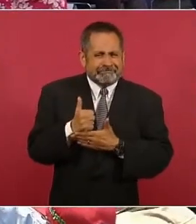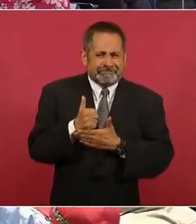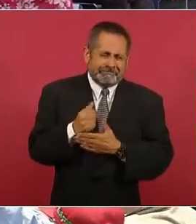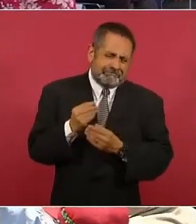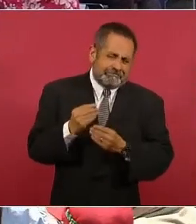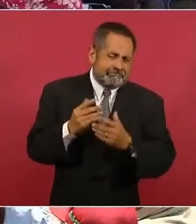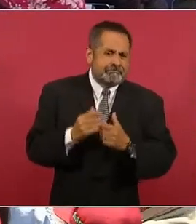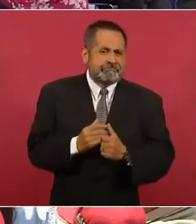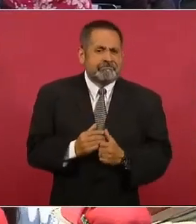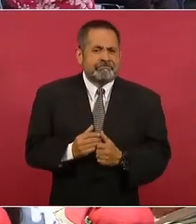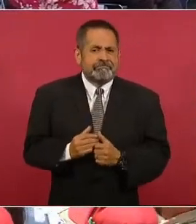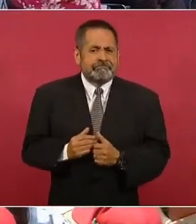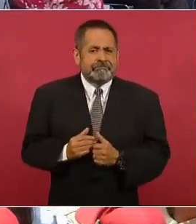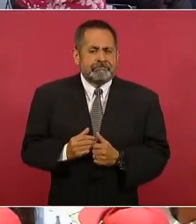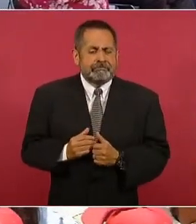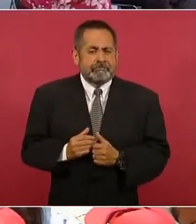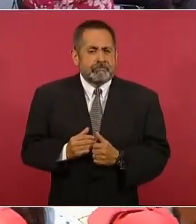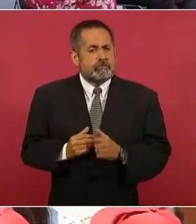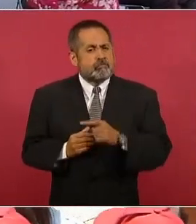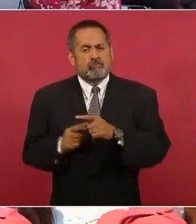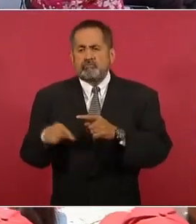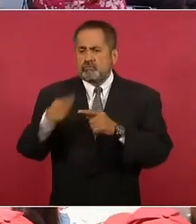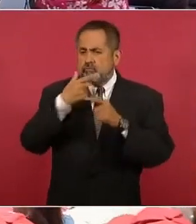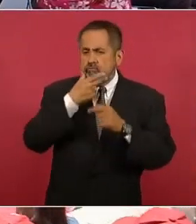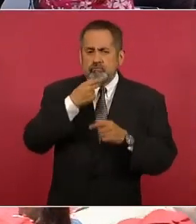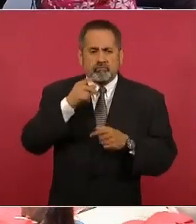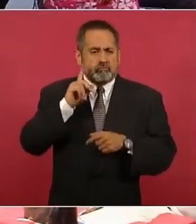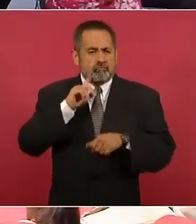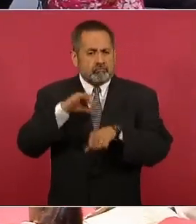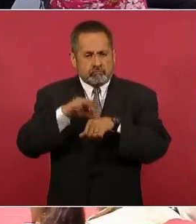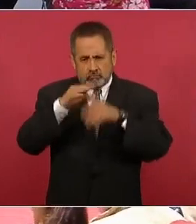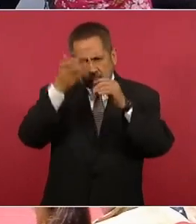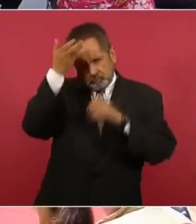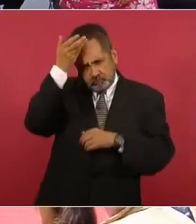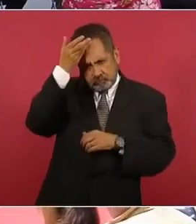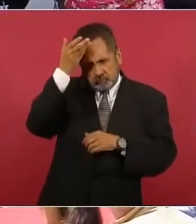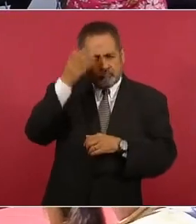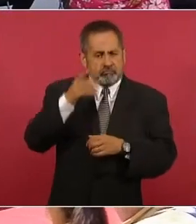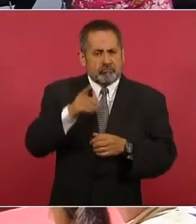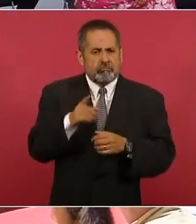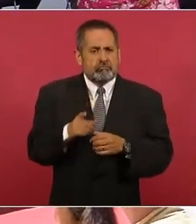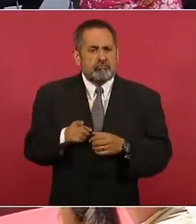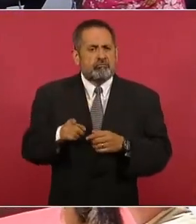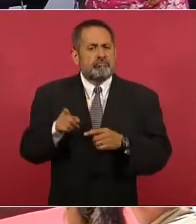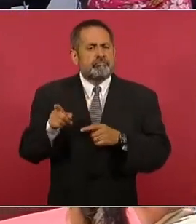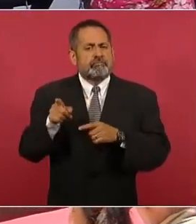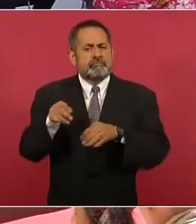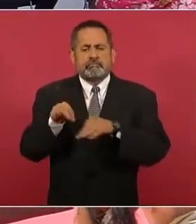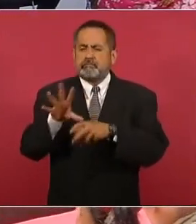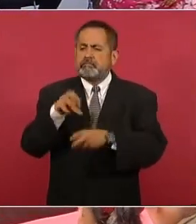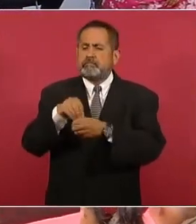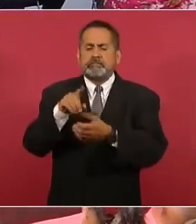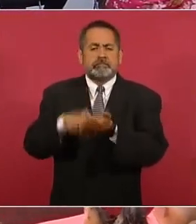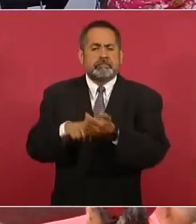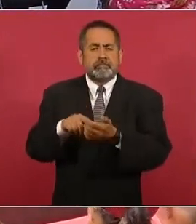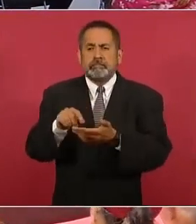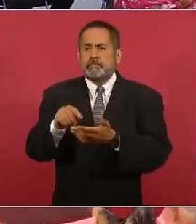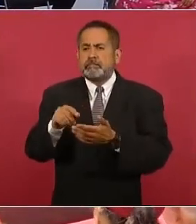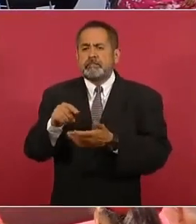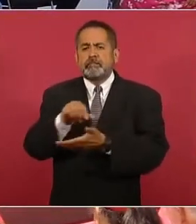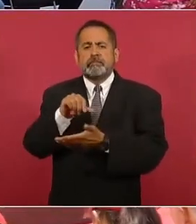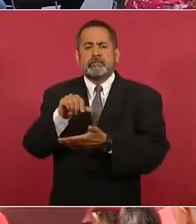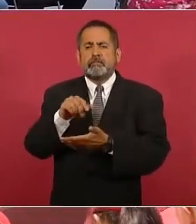los médicos, enfermeras, trabajadores de los centros de salud,